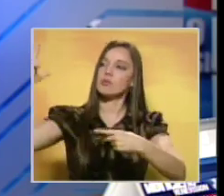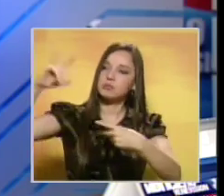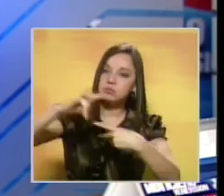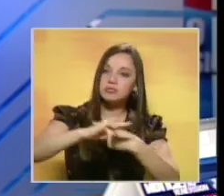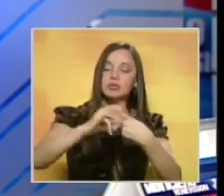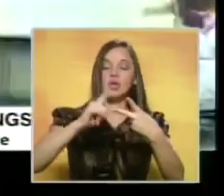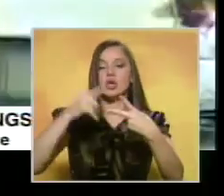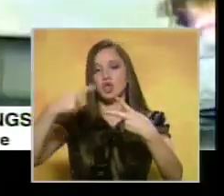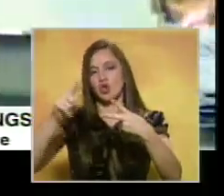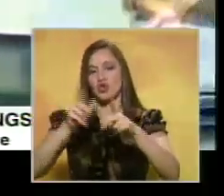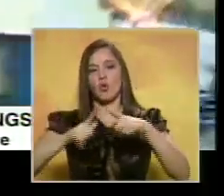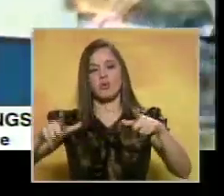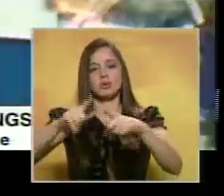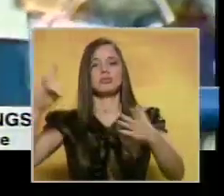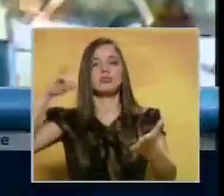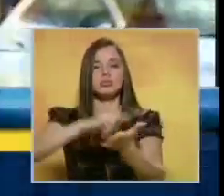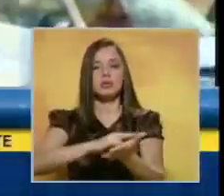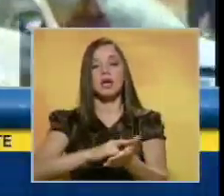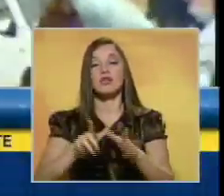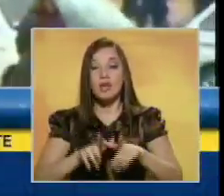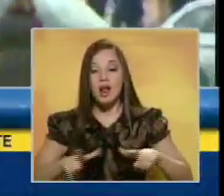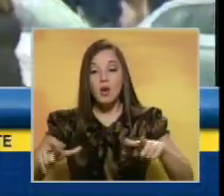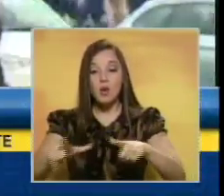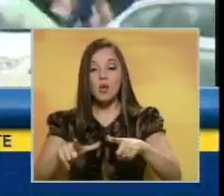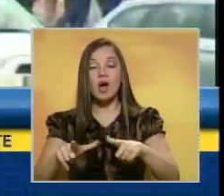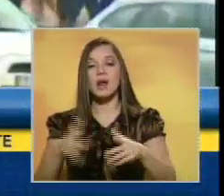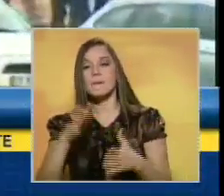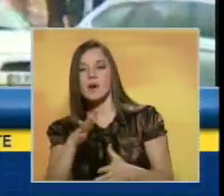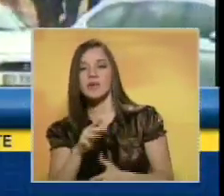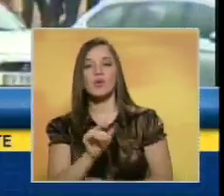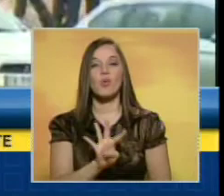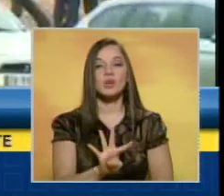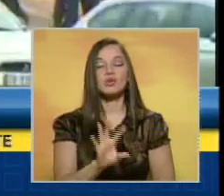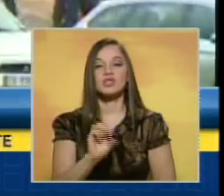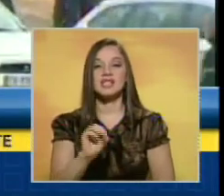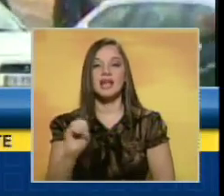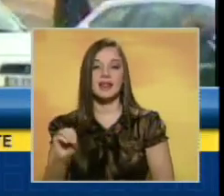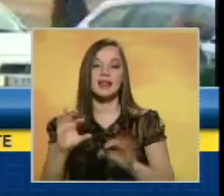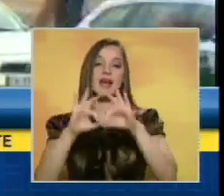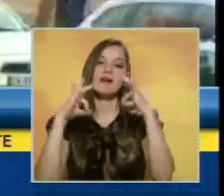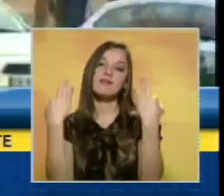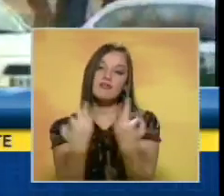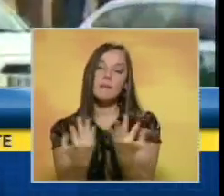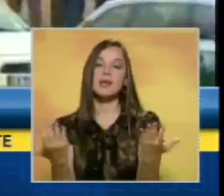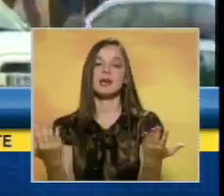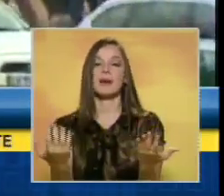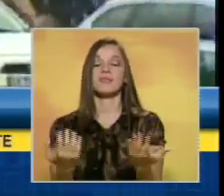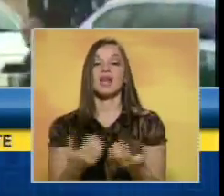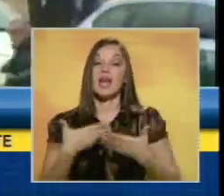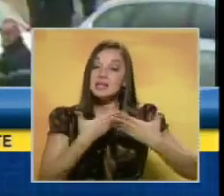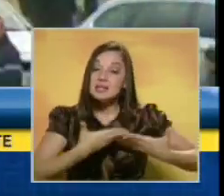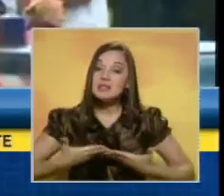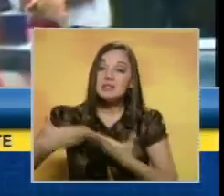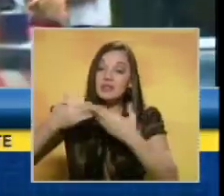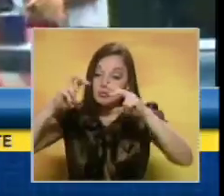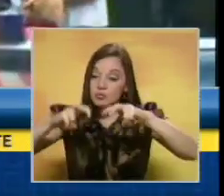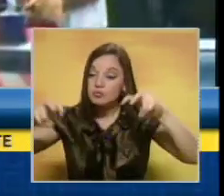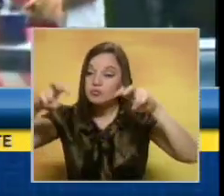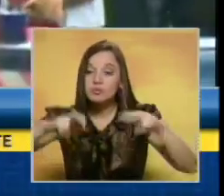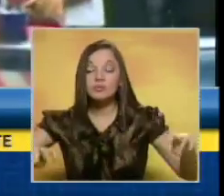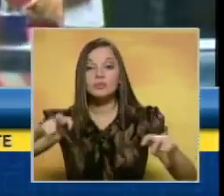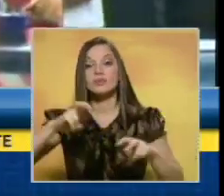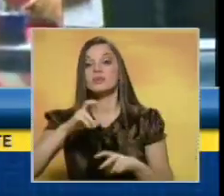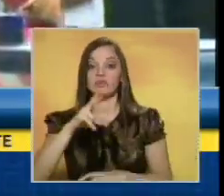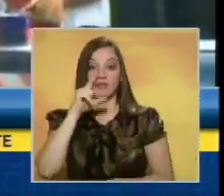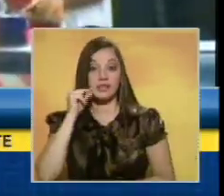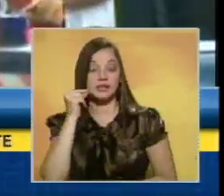Düsseldorf. Las autoridades habilitaron lugares para acoger alrededor de 400 familiares, mientras que los servicios de rescate franceses emprenden